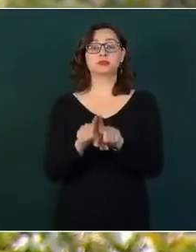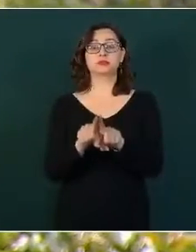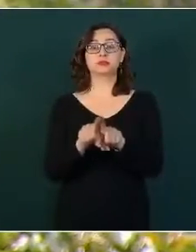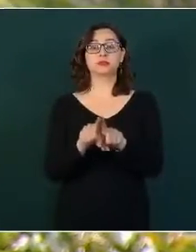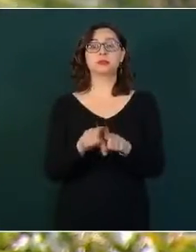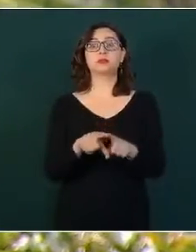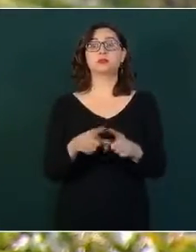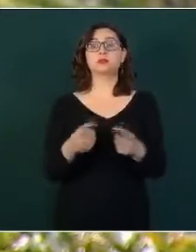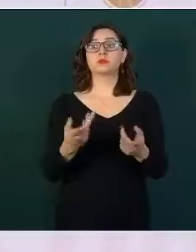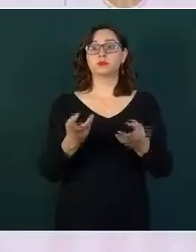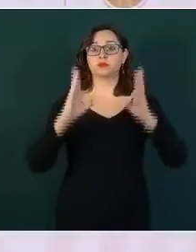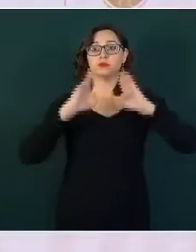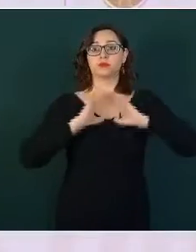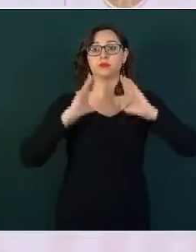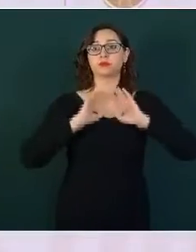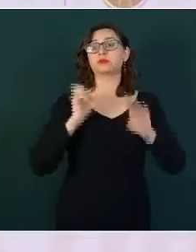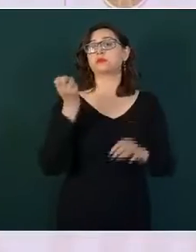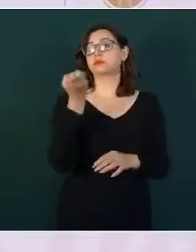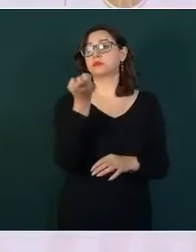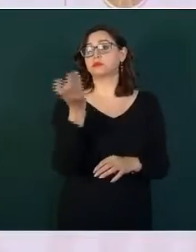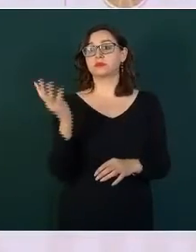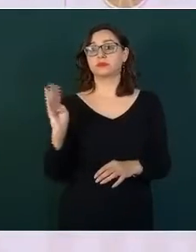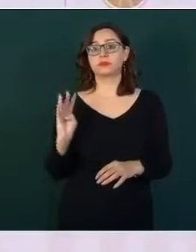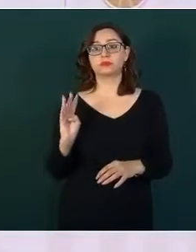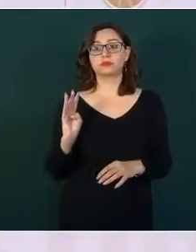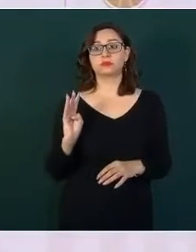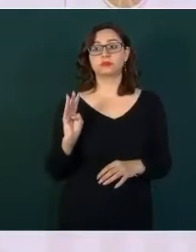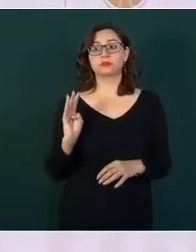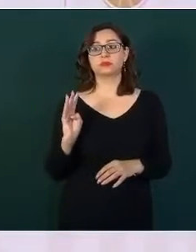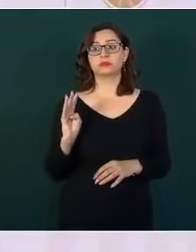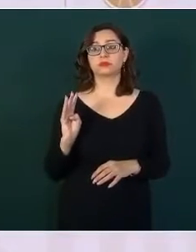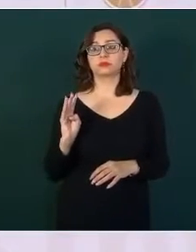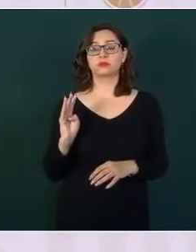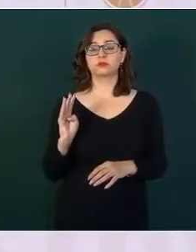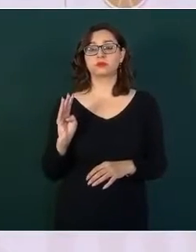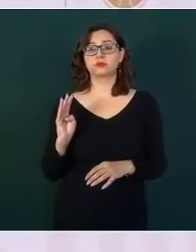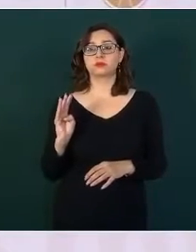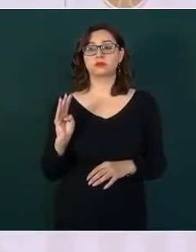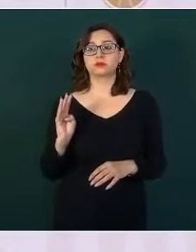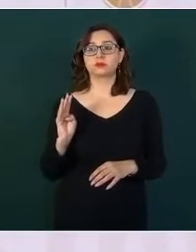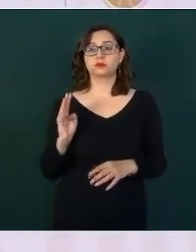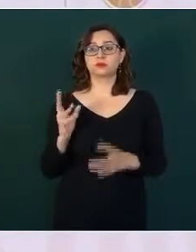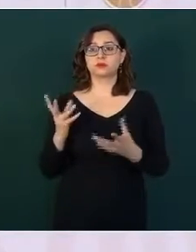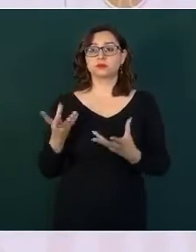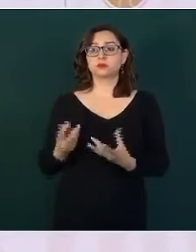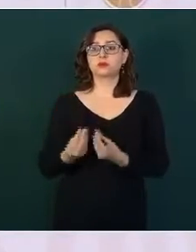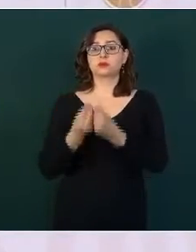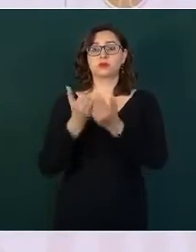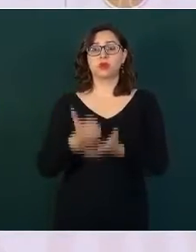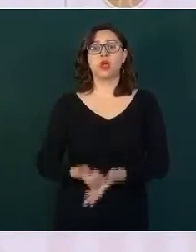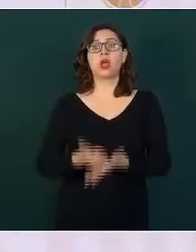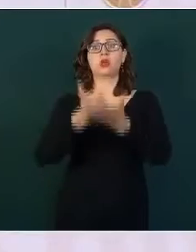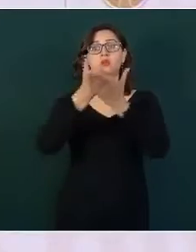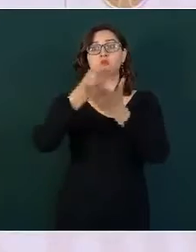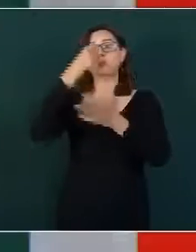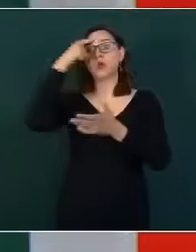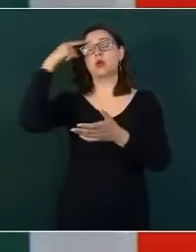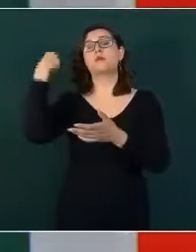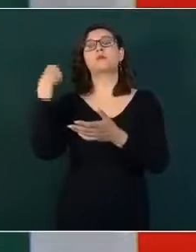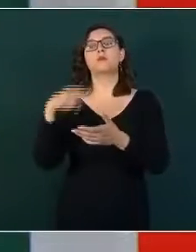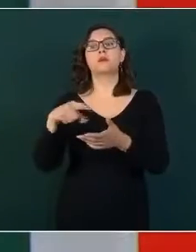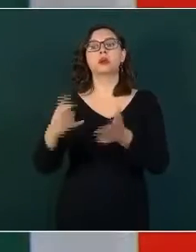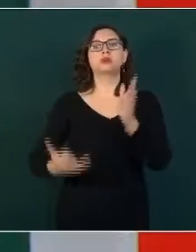las Fuerzas Armadas nos ayudan en la construcción de obras de